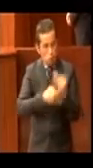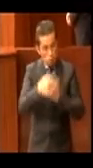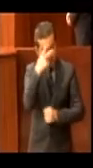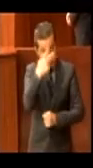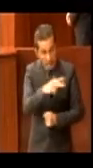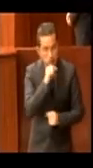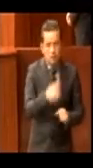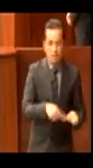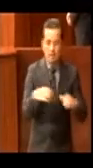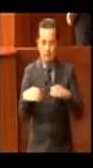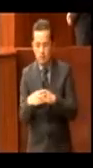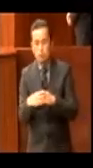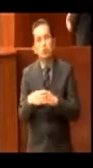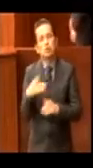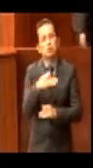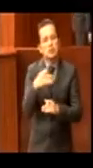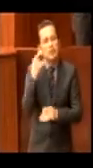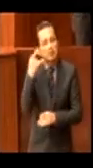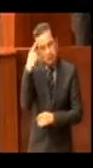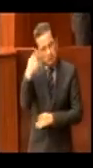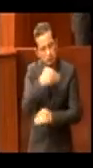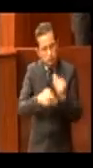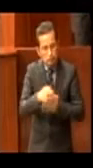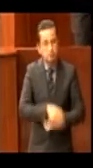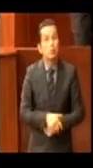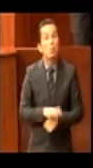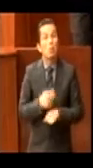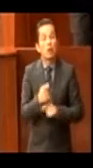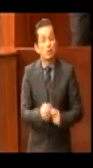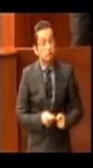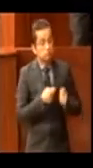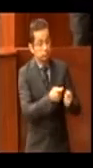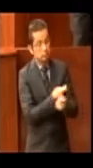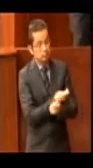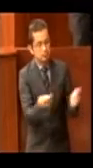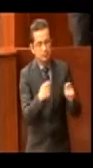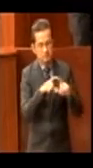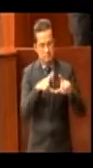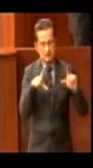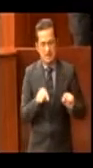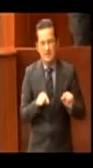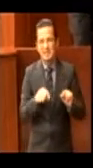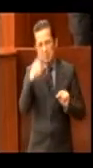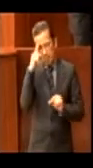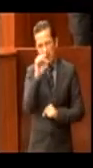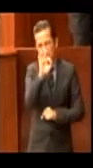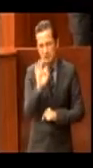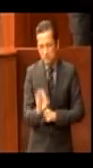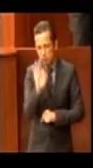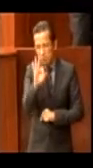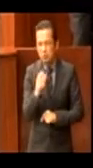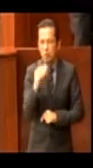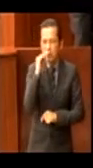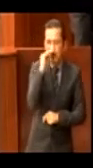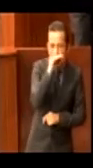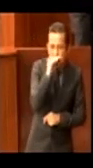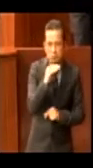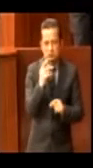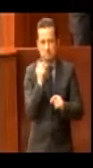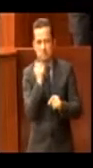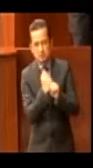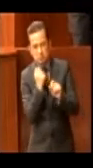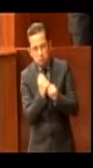por la supuesta entrega de la tarjeta la campechana que otorgará descuentos y servicios gratuitos en transporte público